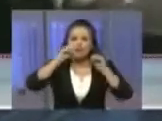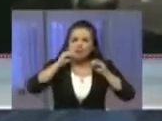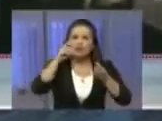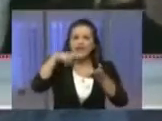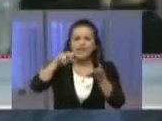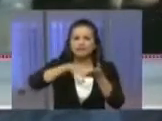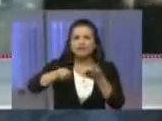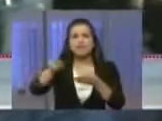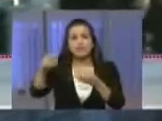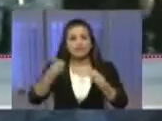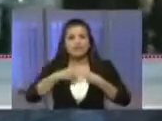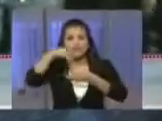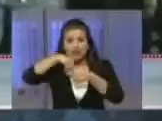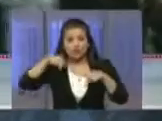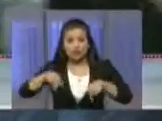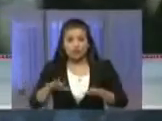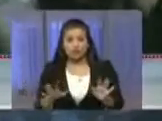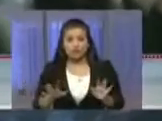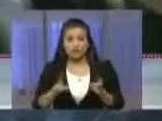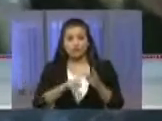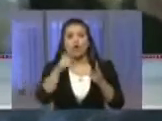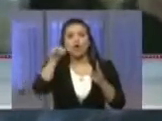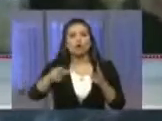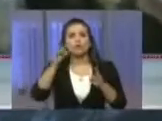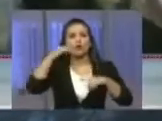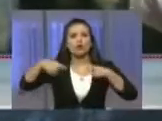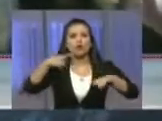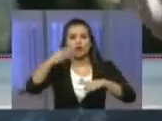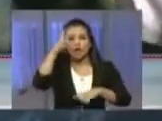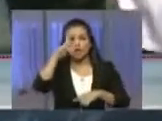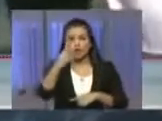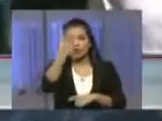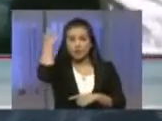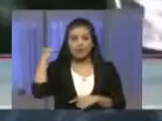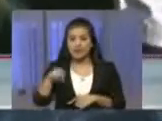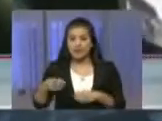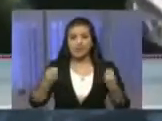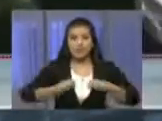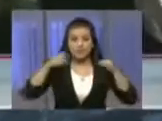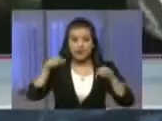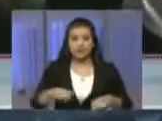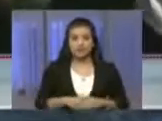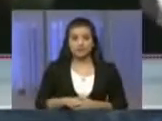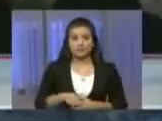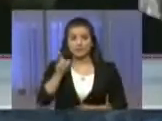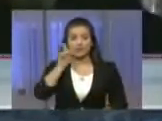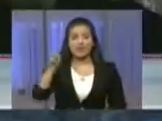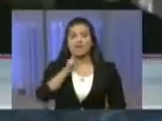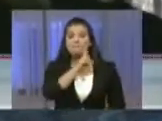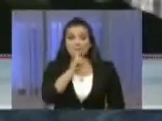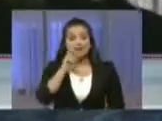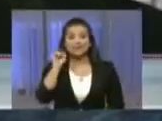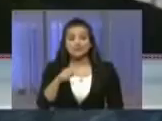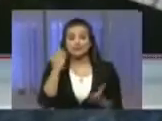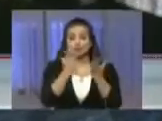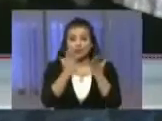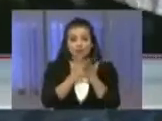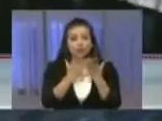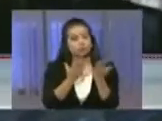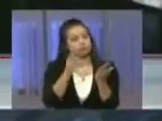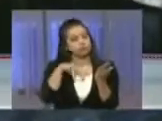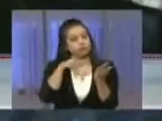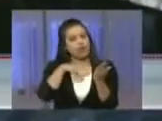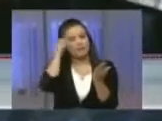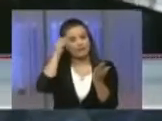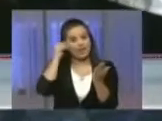coordinadora de la juventud Robert Serra estas son madres que están estudiando en Robinson y que hoy